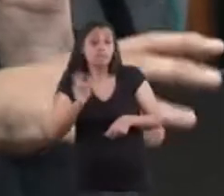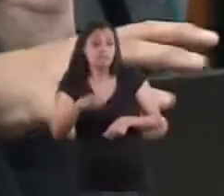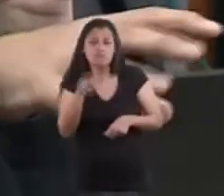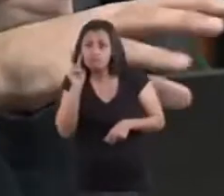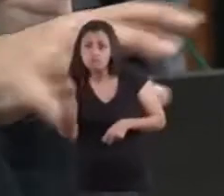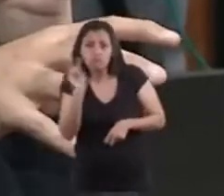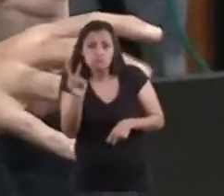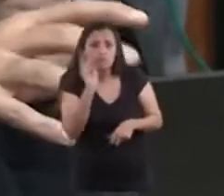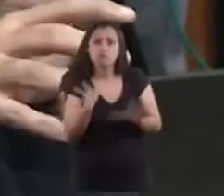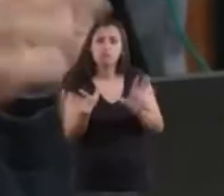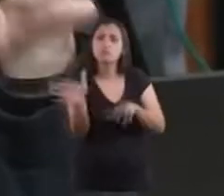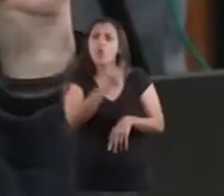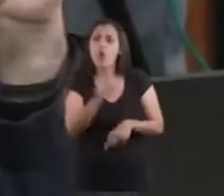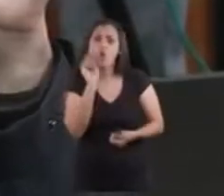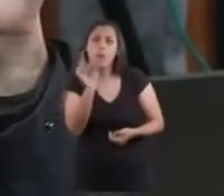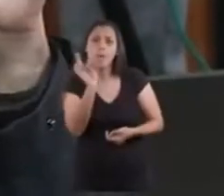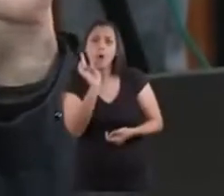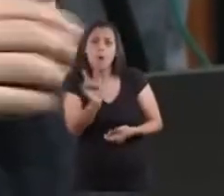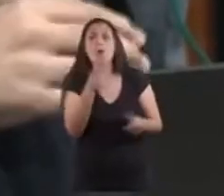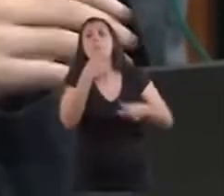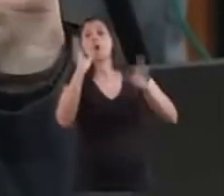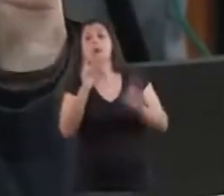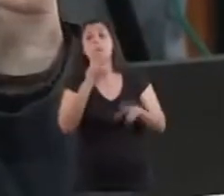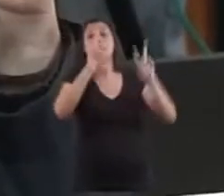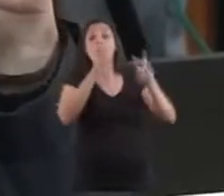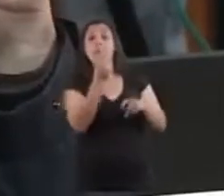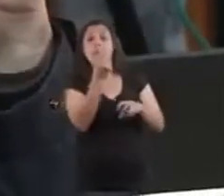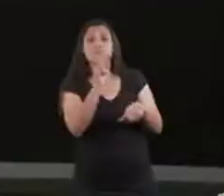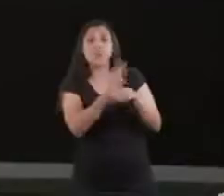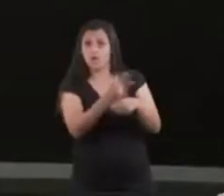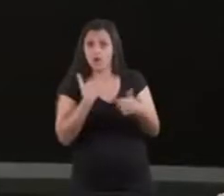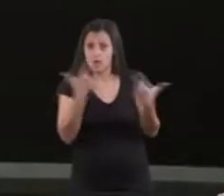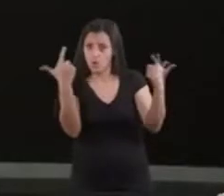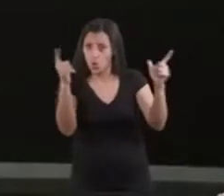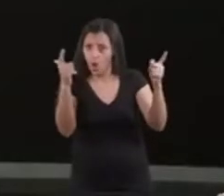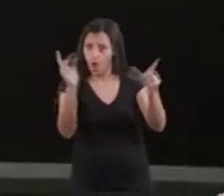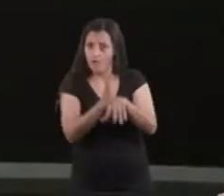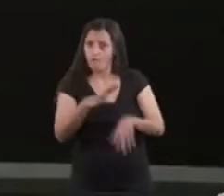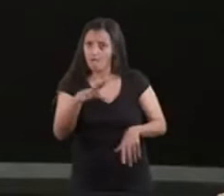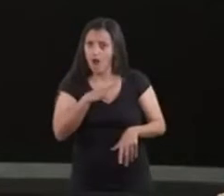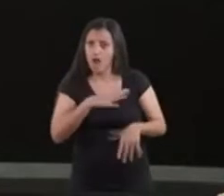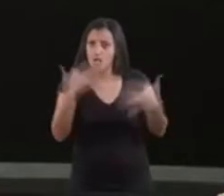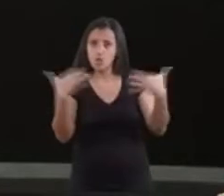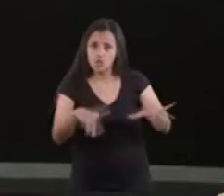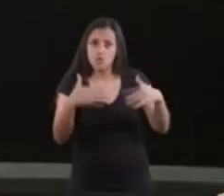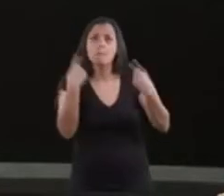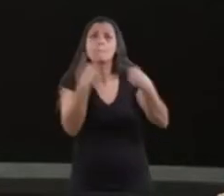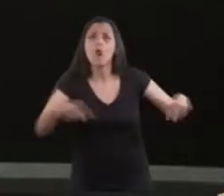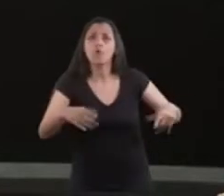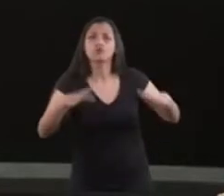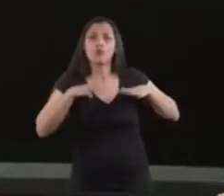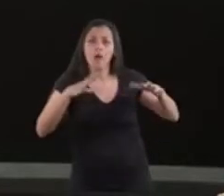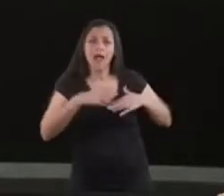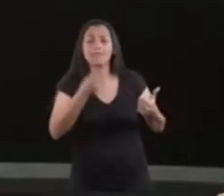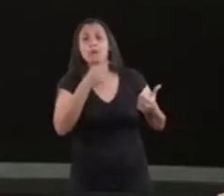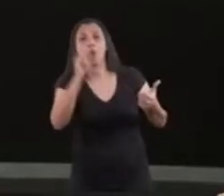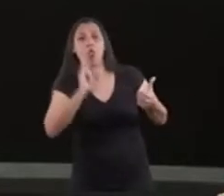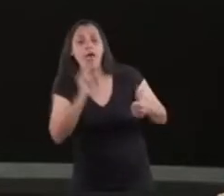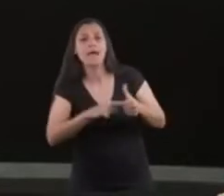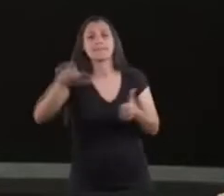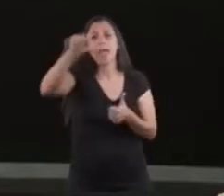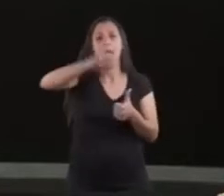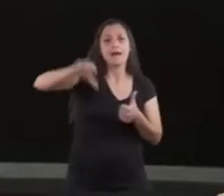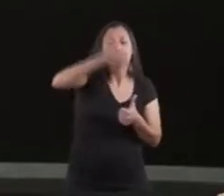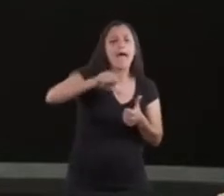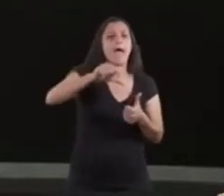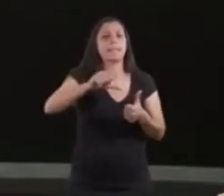se va dando cuenta que por ejemplo a precios cuidados escasean la mayoría de los de los productos lácteos pueden ser aceites